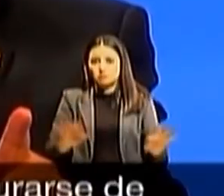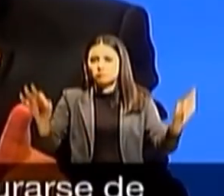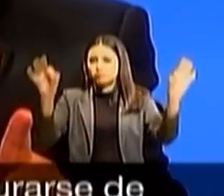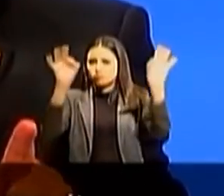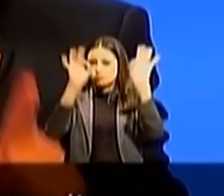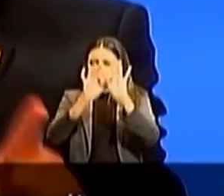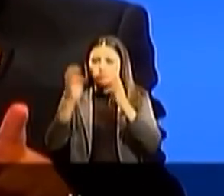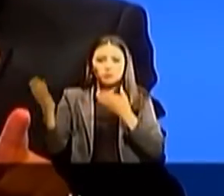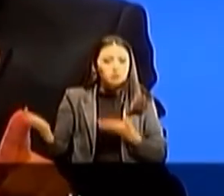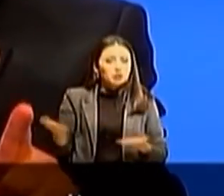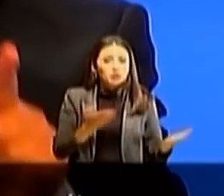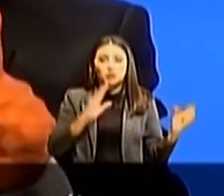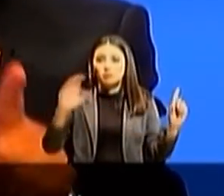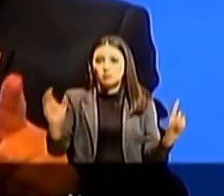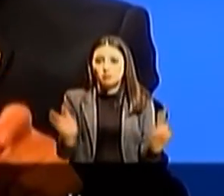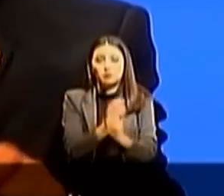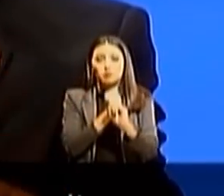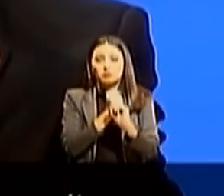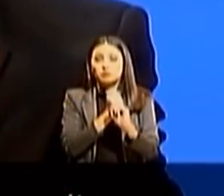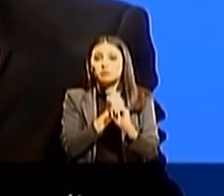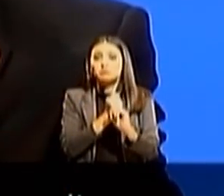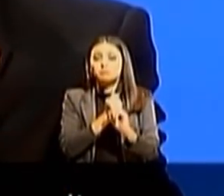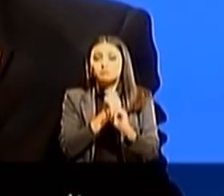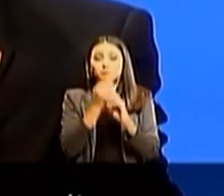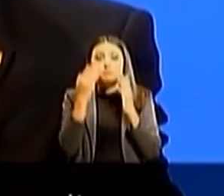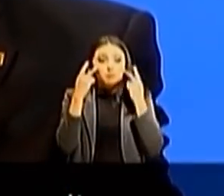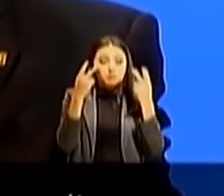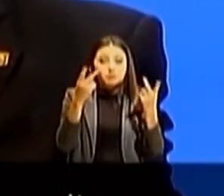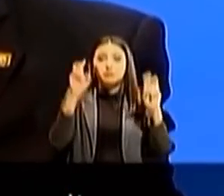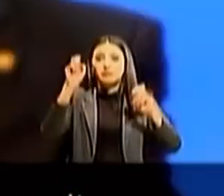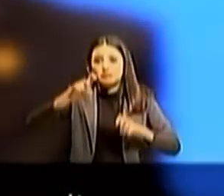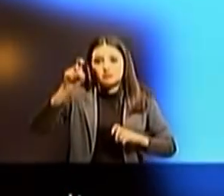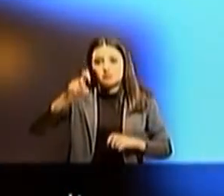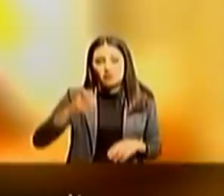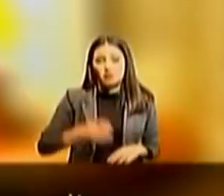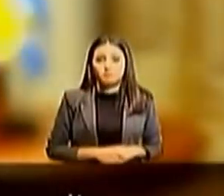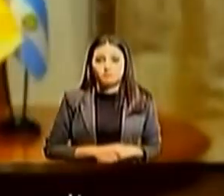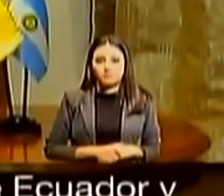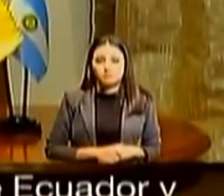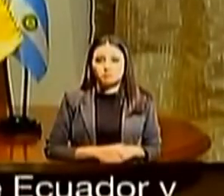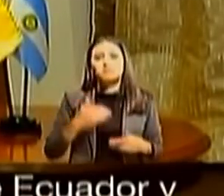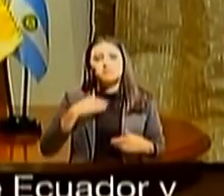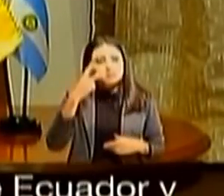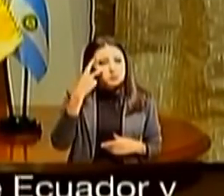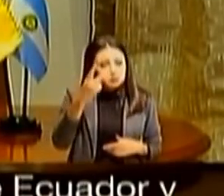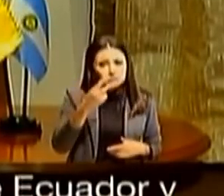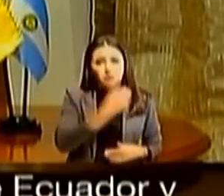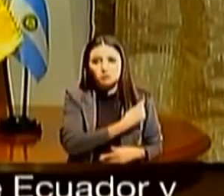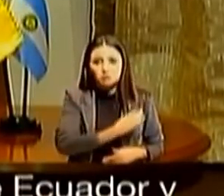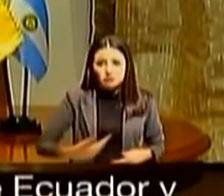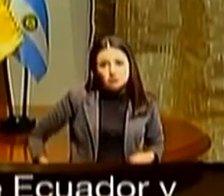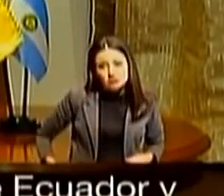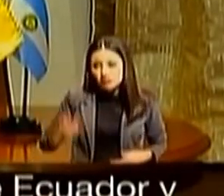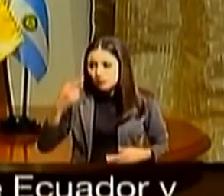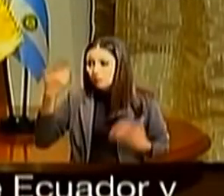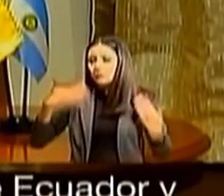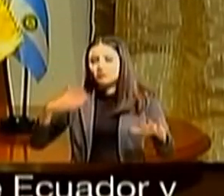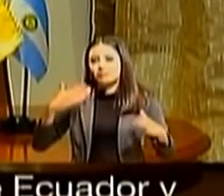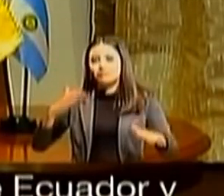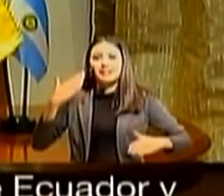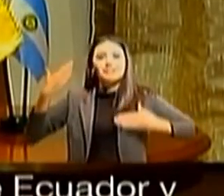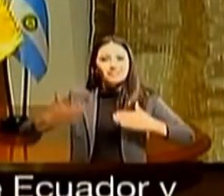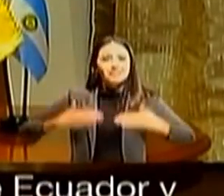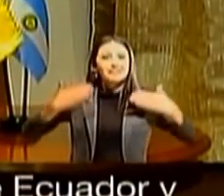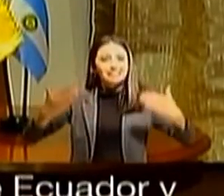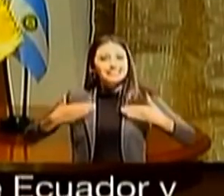el Estado y alcance la relevancia que él amerita. Valoramos mucho al presidente Ecuador y estamos felices de que